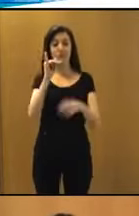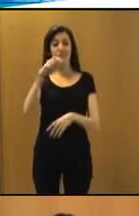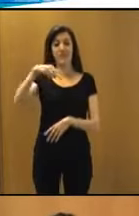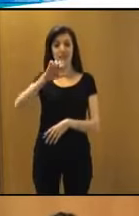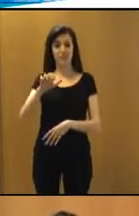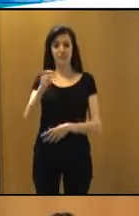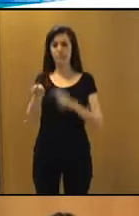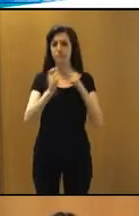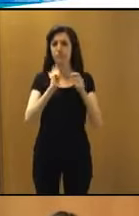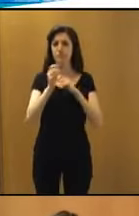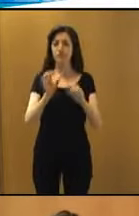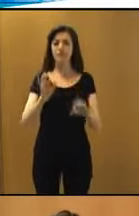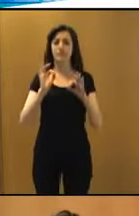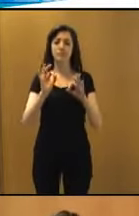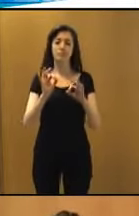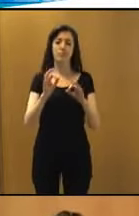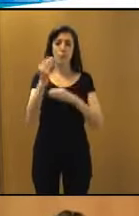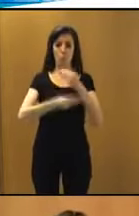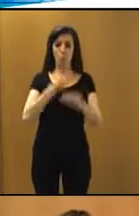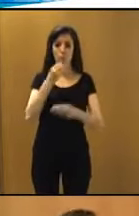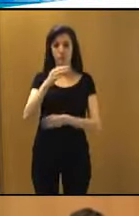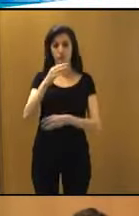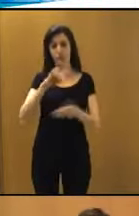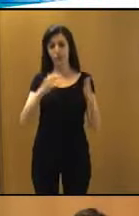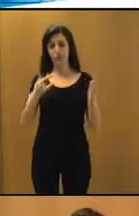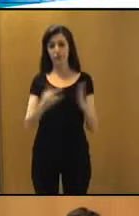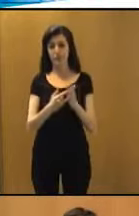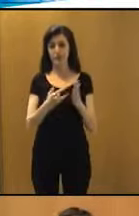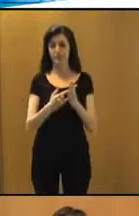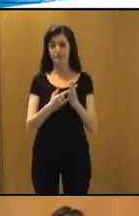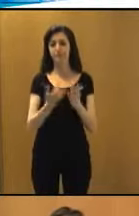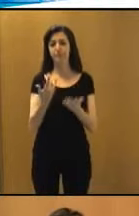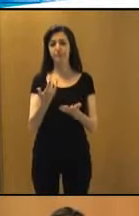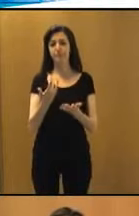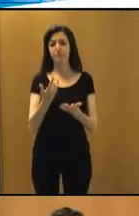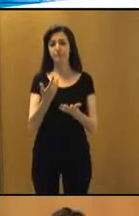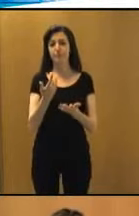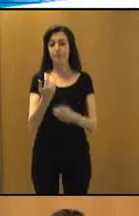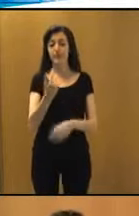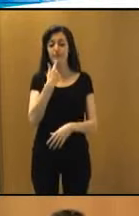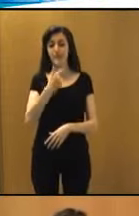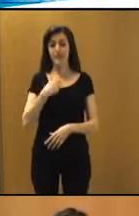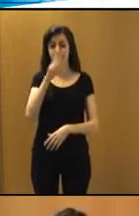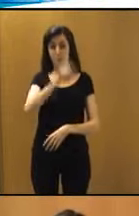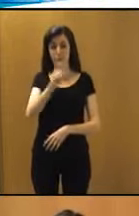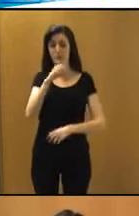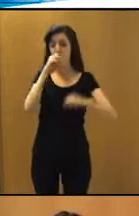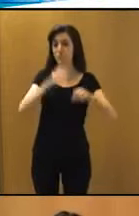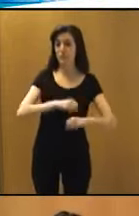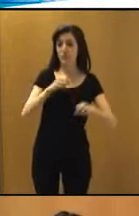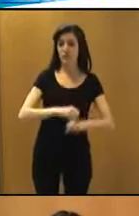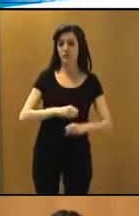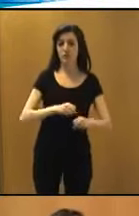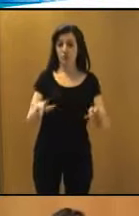datos también de una encuesta del INE sobre uso de las tecnologías, que nos muestra cómo el porcentaje de personas